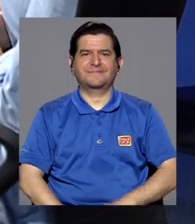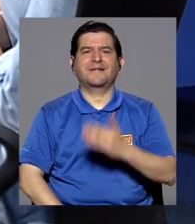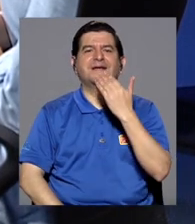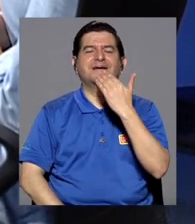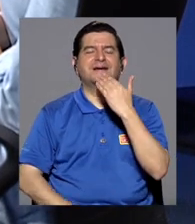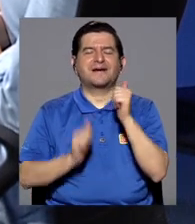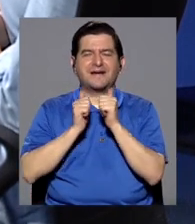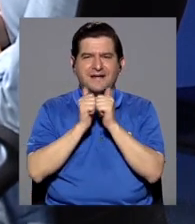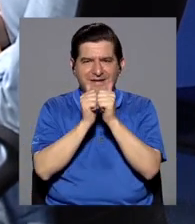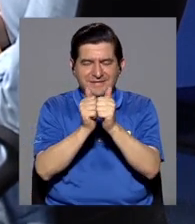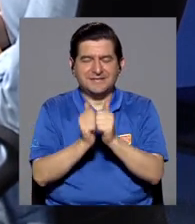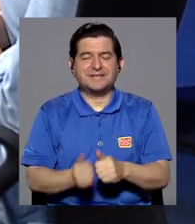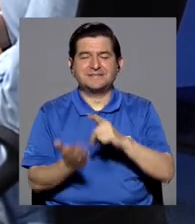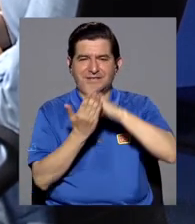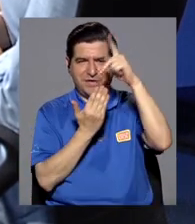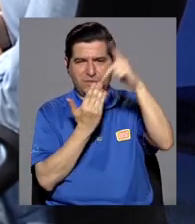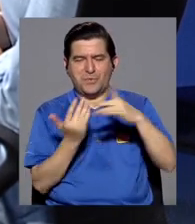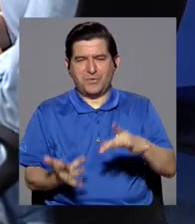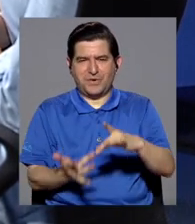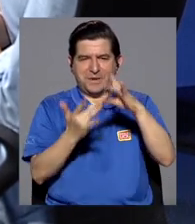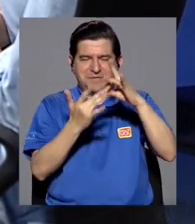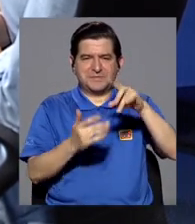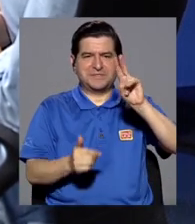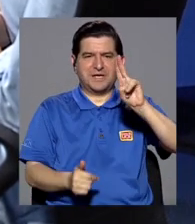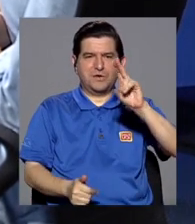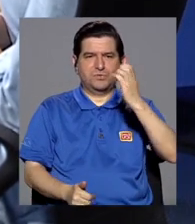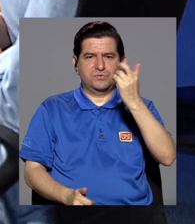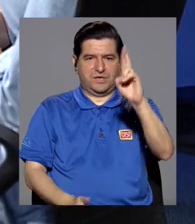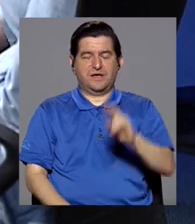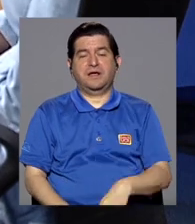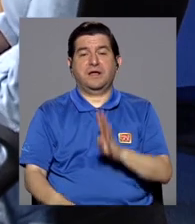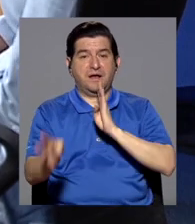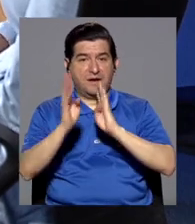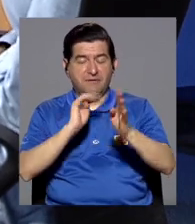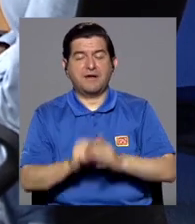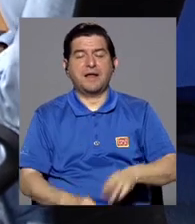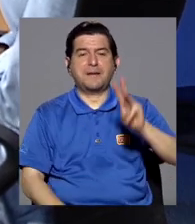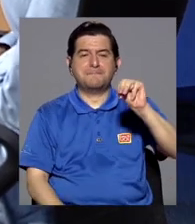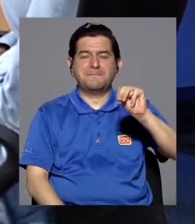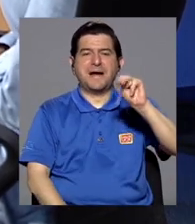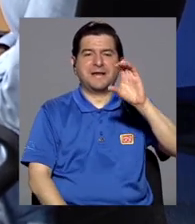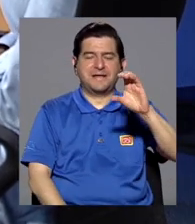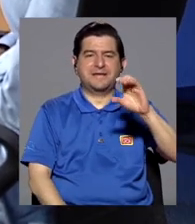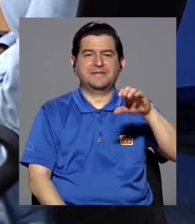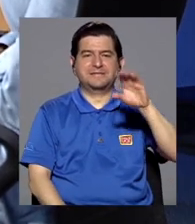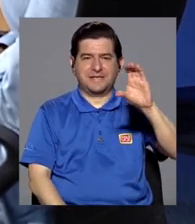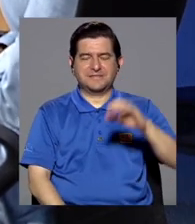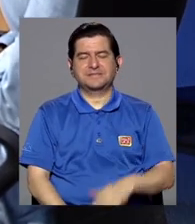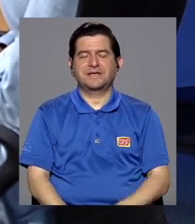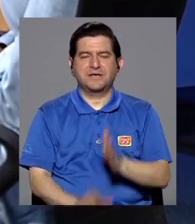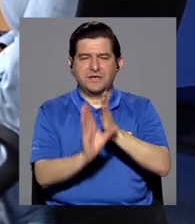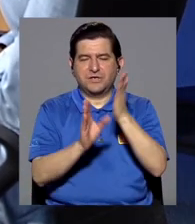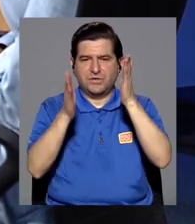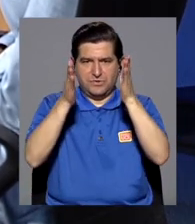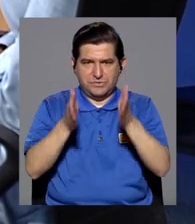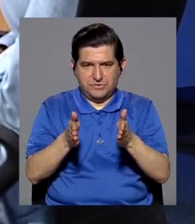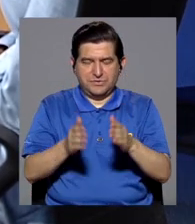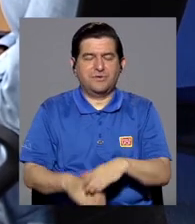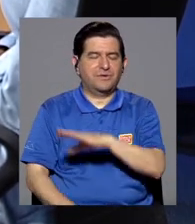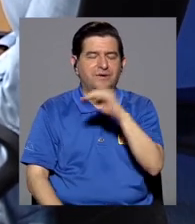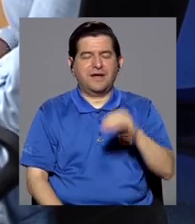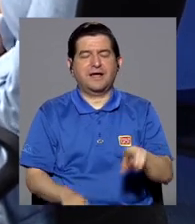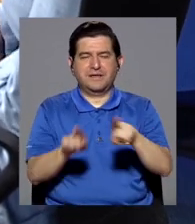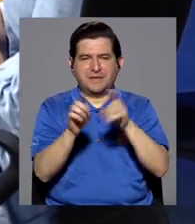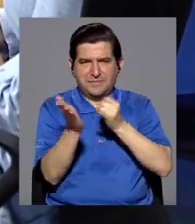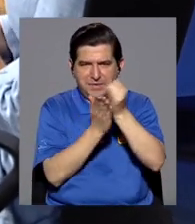gracias por acompañarnos en una entrega más de especiales suceder estamos conversando con maricris castillo psicóloga e investigadora sobre arte